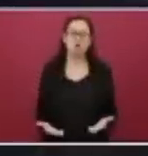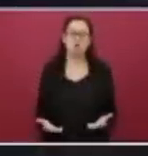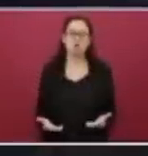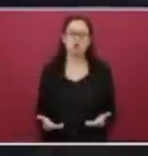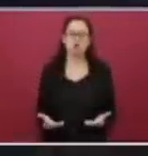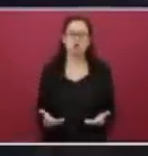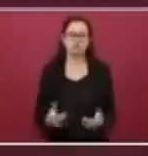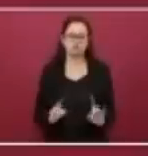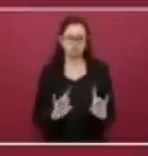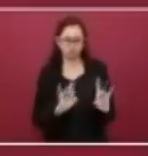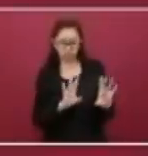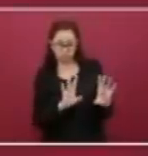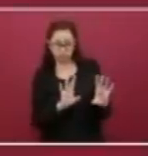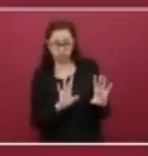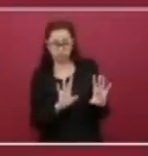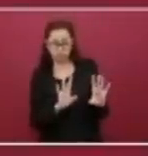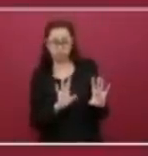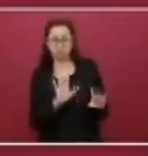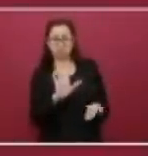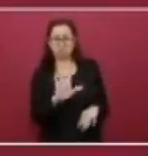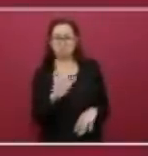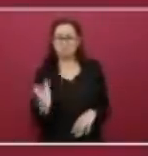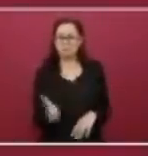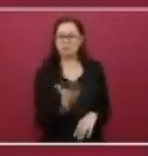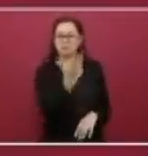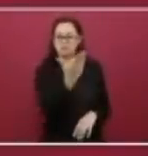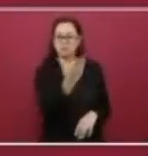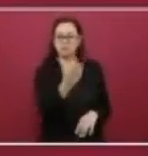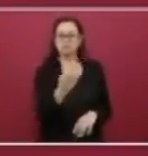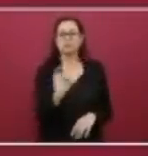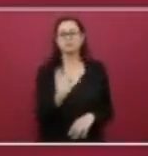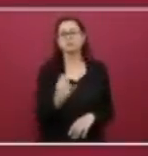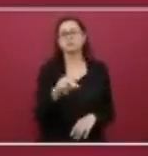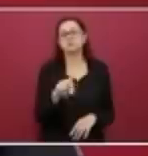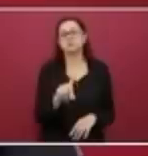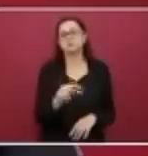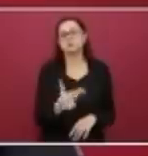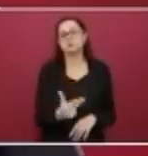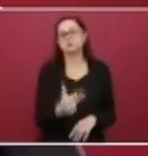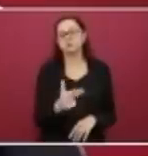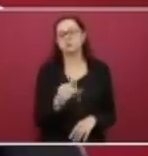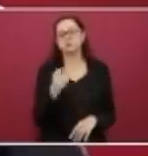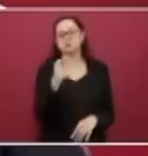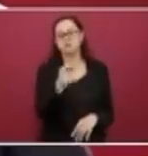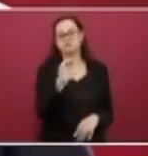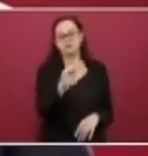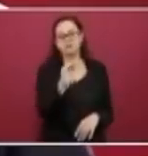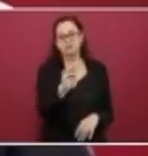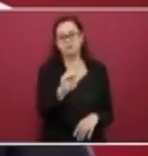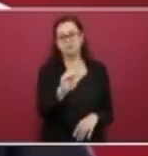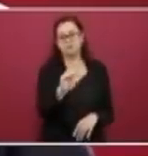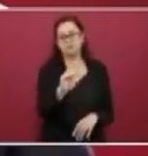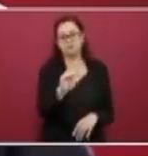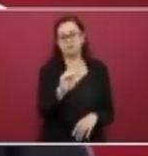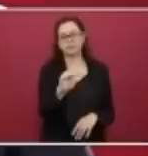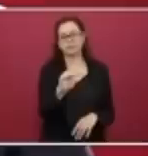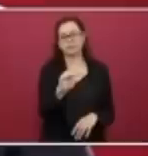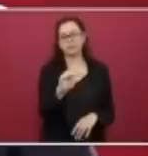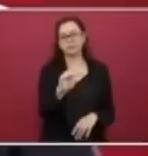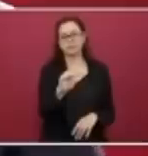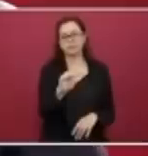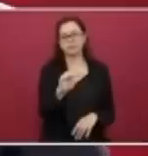hacer en estos casos es que vamos a pedir a la comisión nacional de derechos humanos la comisión nacional de derechos humanos